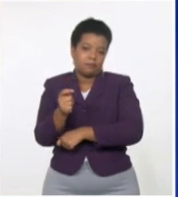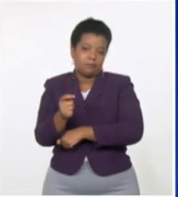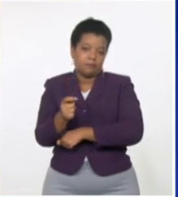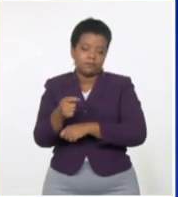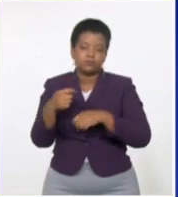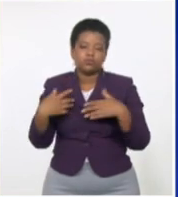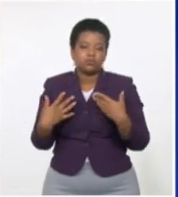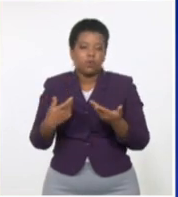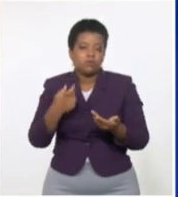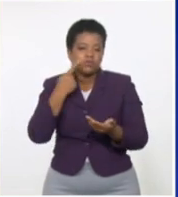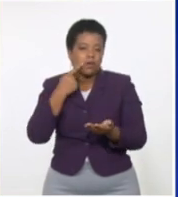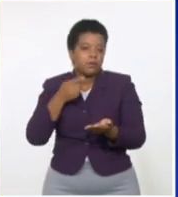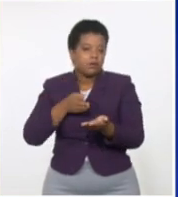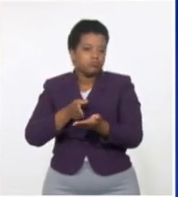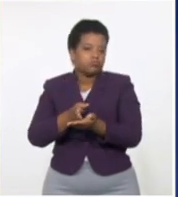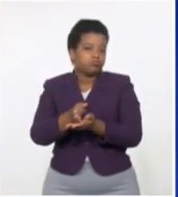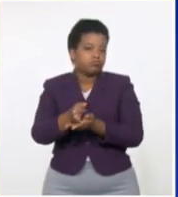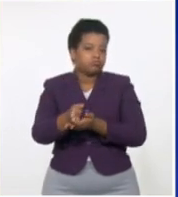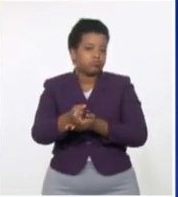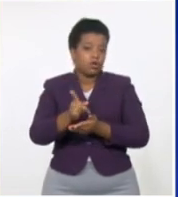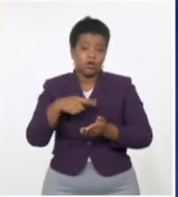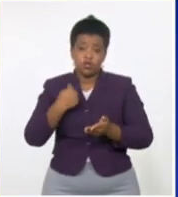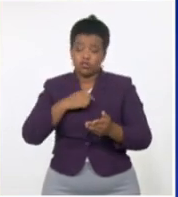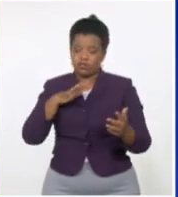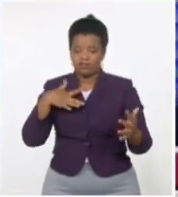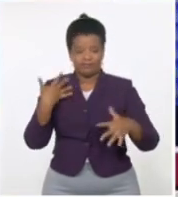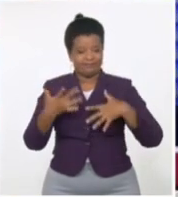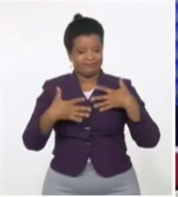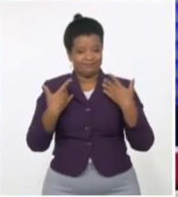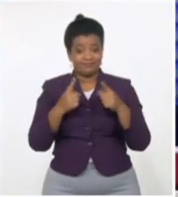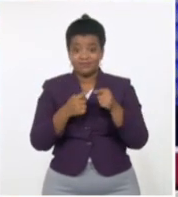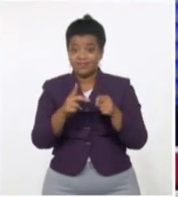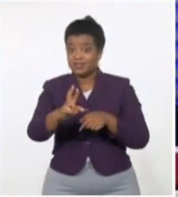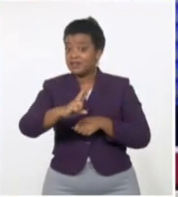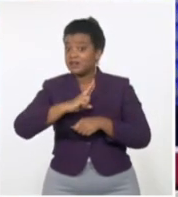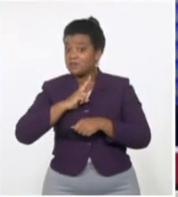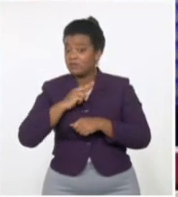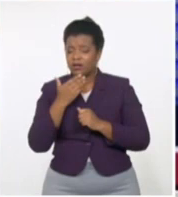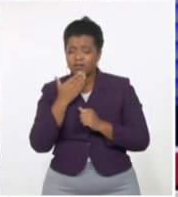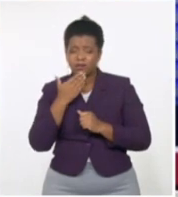ha transcurrido esa etapa? A ver, estamos muy contentos con la respuesta que hemos tenido